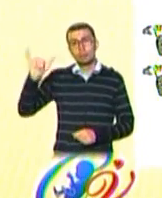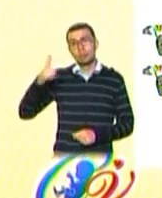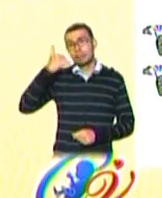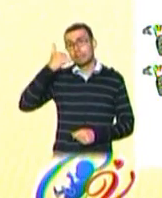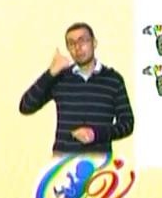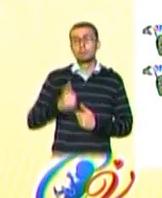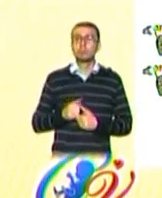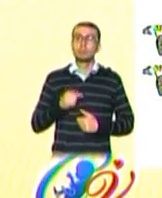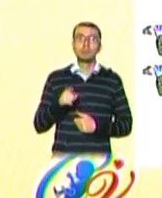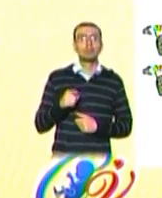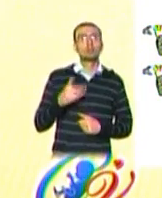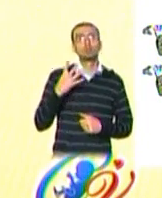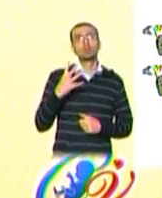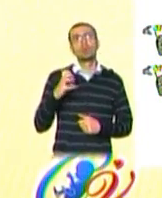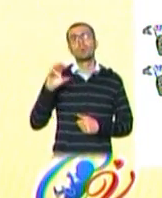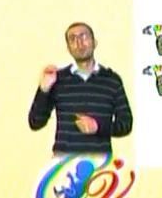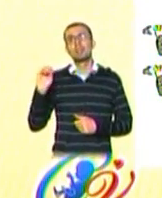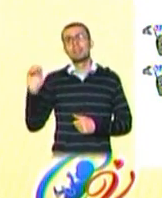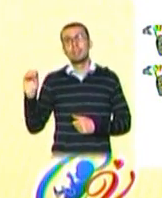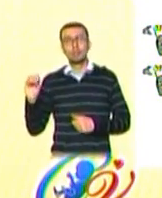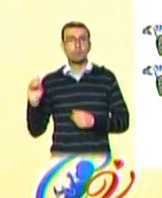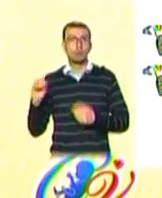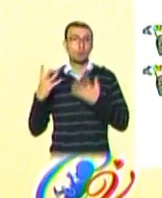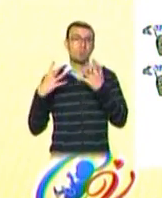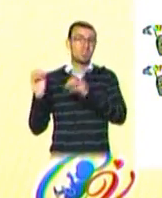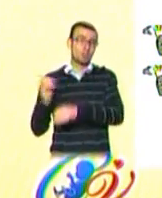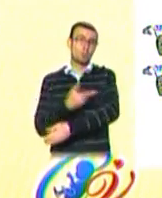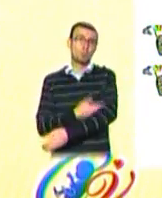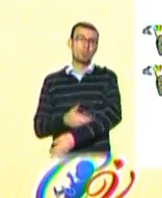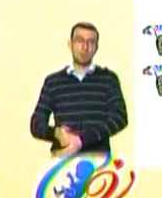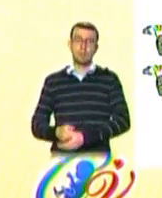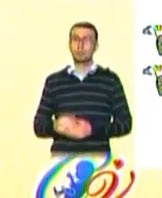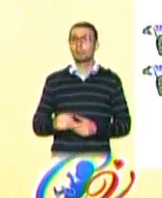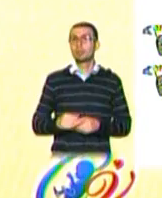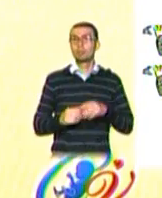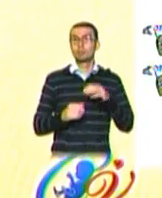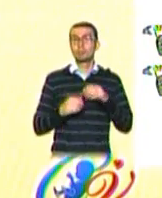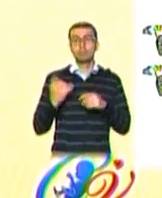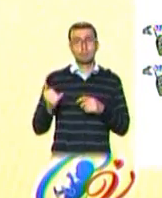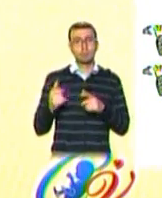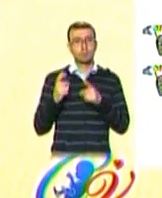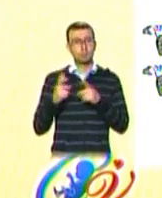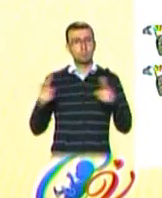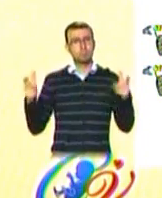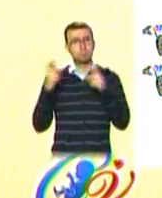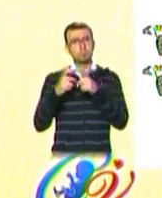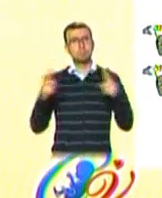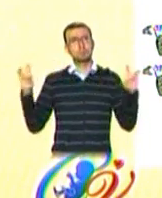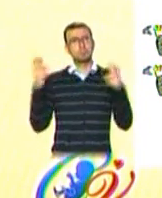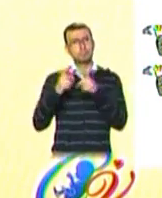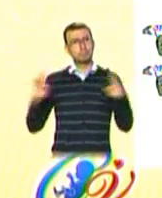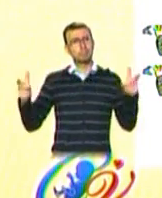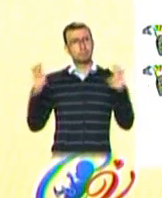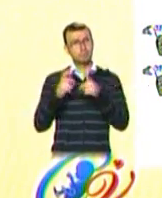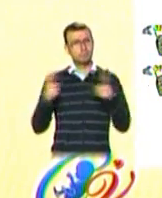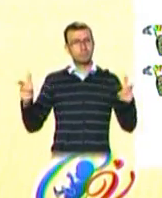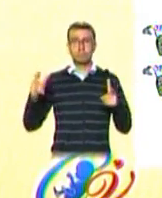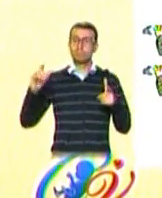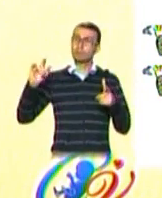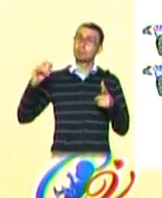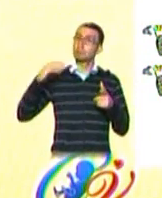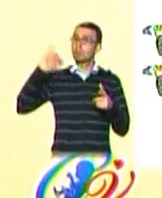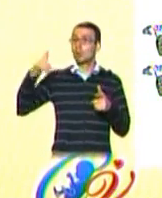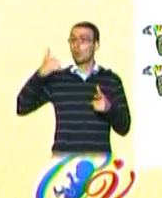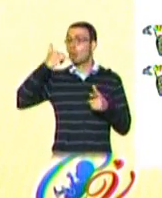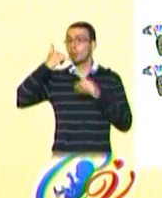millones con 8 ondas. Este tiene 900 millones de frecuencias de ondas, un celular. Cuando yo logro